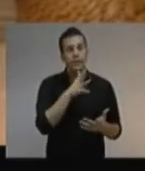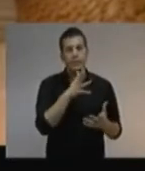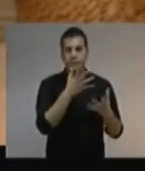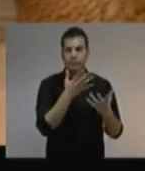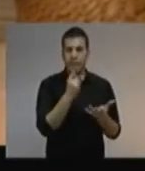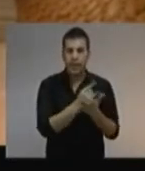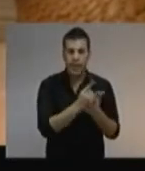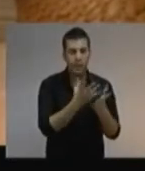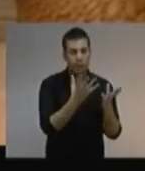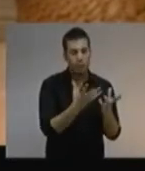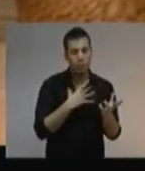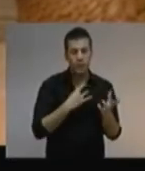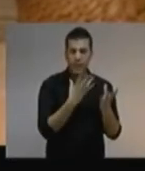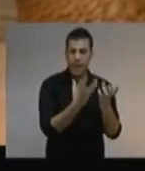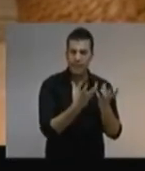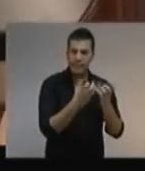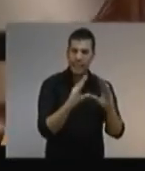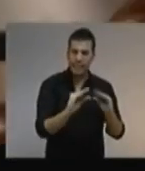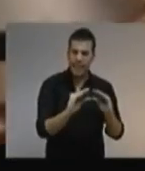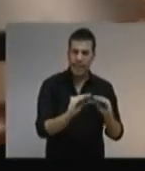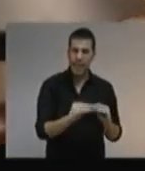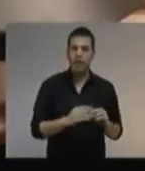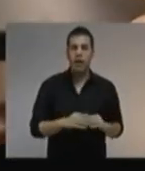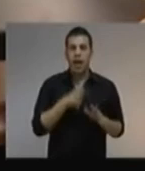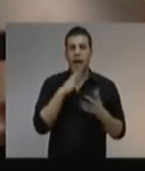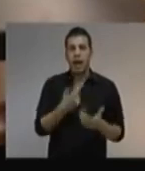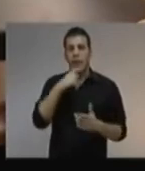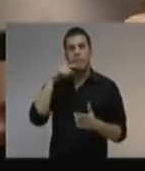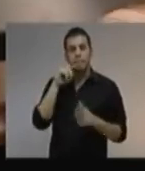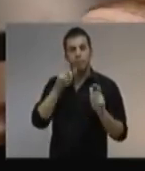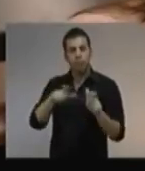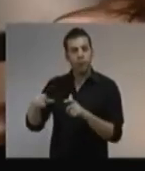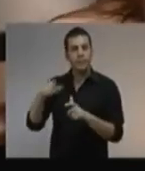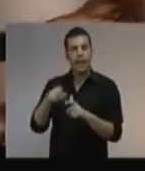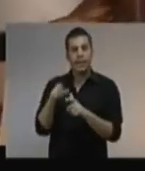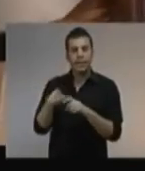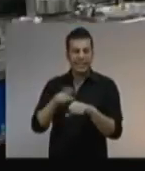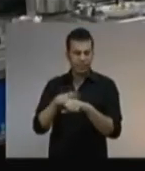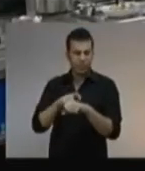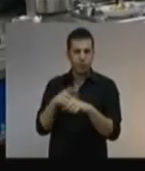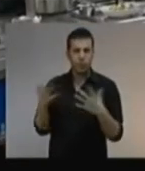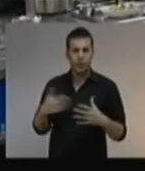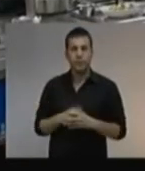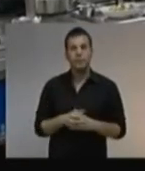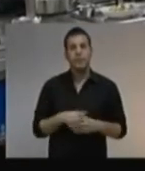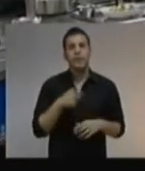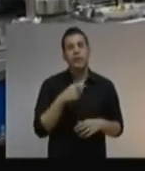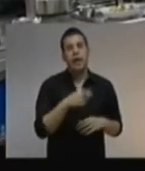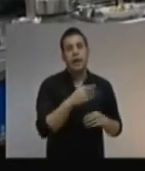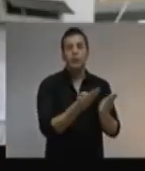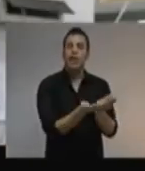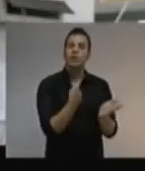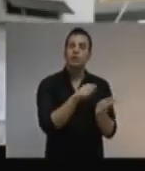bastante tiernita, ¿no? Cuéntame ahora los postres que nos has escogido, que son también muy típicos de esta tierra. Sí, son unas truchas de